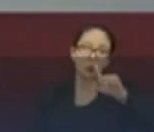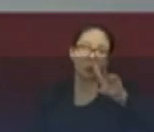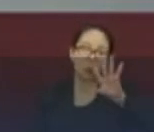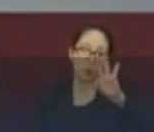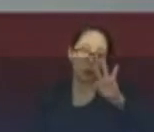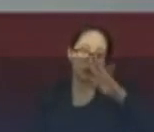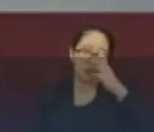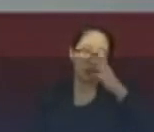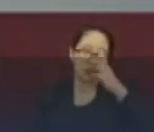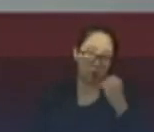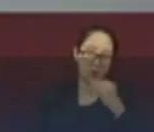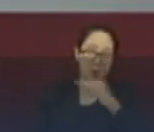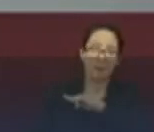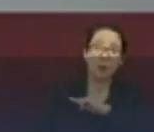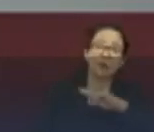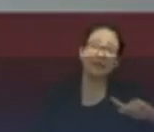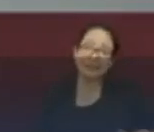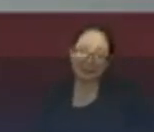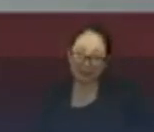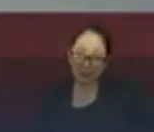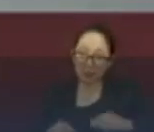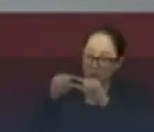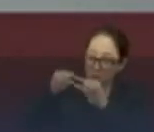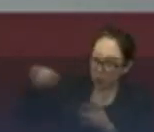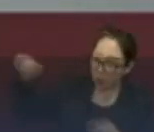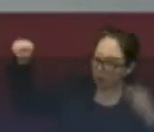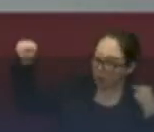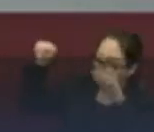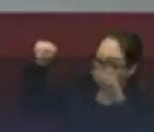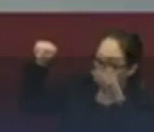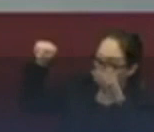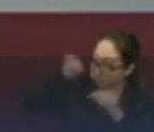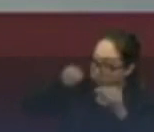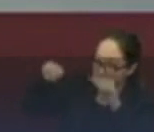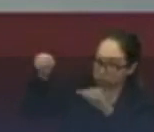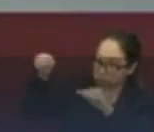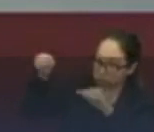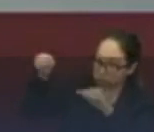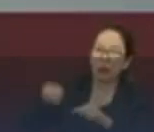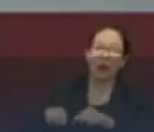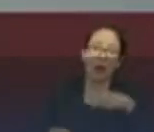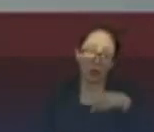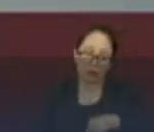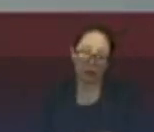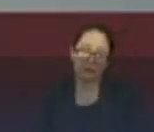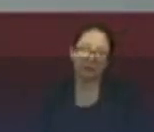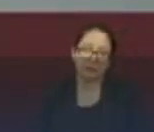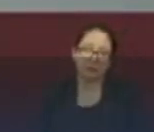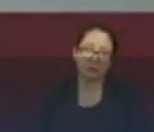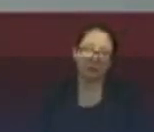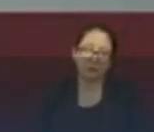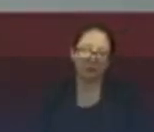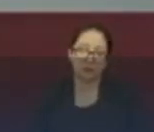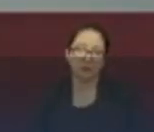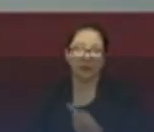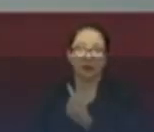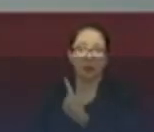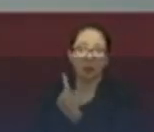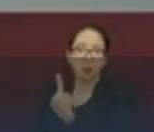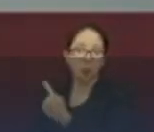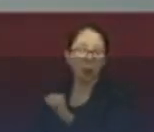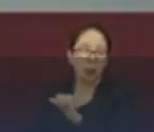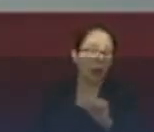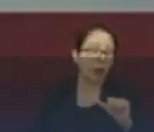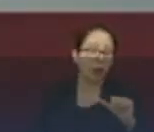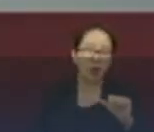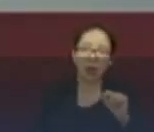han identificado los casos positivos a kobe 19 en la entidad con rangos desde 1 hasta un